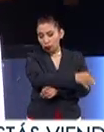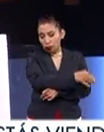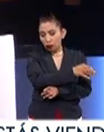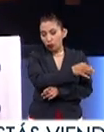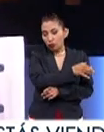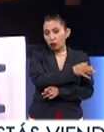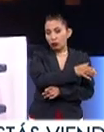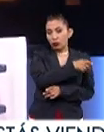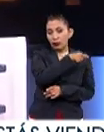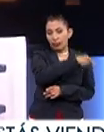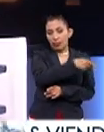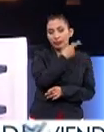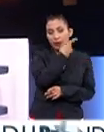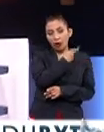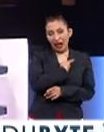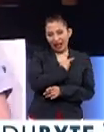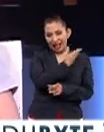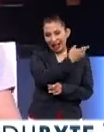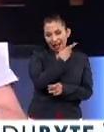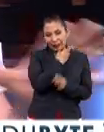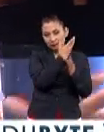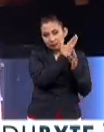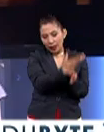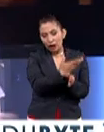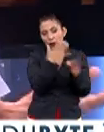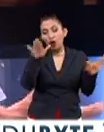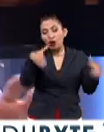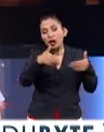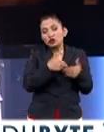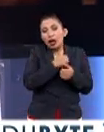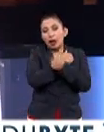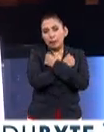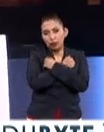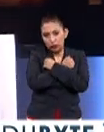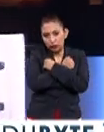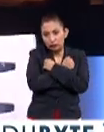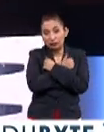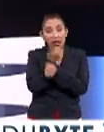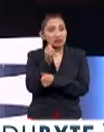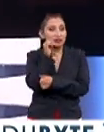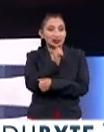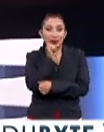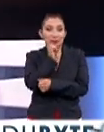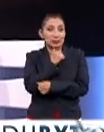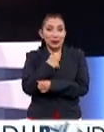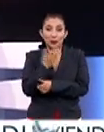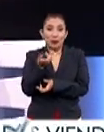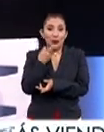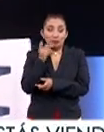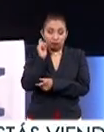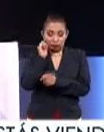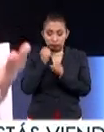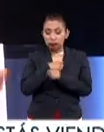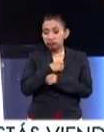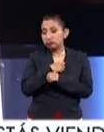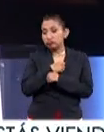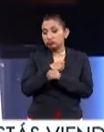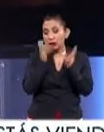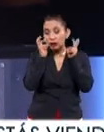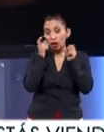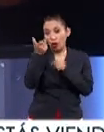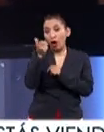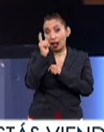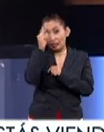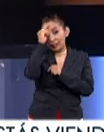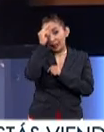él le dijo sobre esta clausura del amor. Pues así son siempre, man. Sí. Y ojalá que tuviéramos